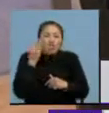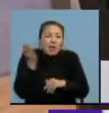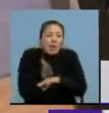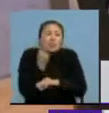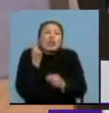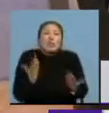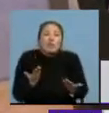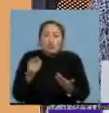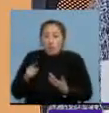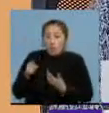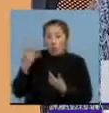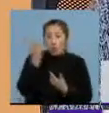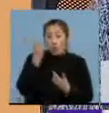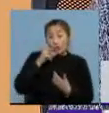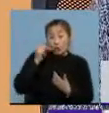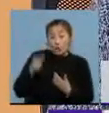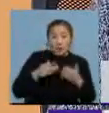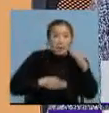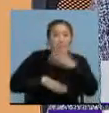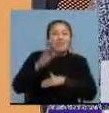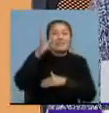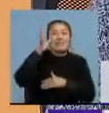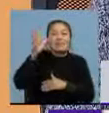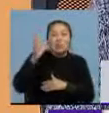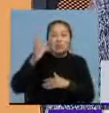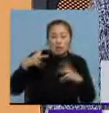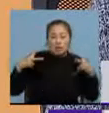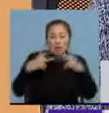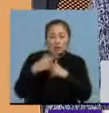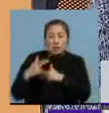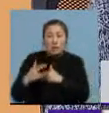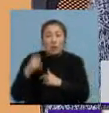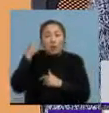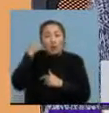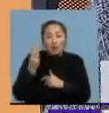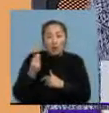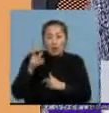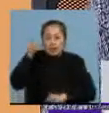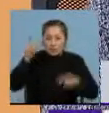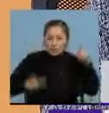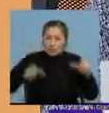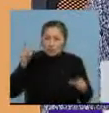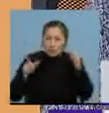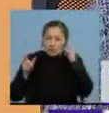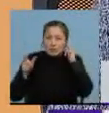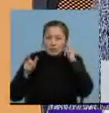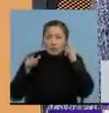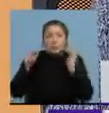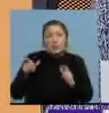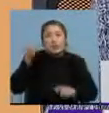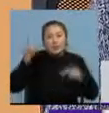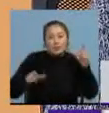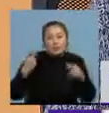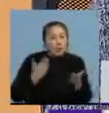ejemplo en los últimos cuatro días superaron los cinco mil cortes porque la gente está no sé por qué motivo si